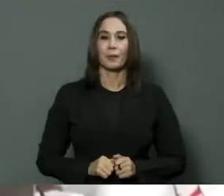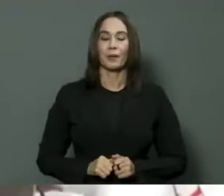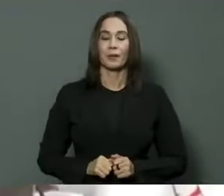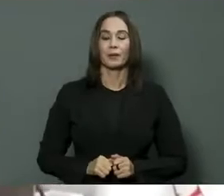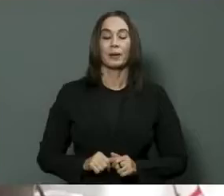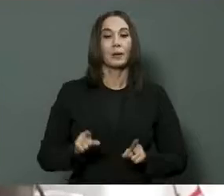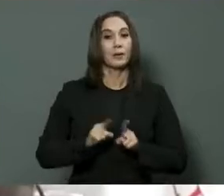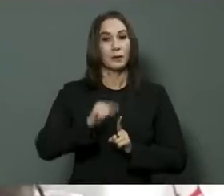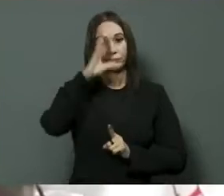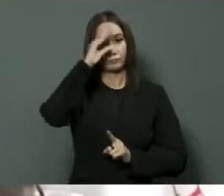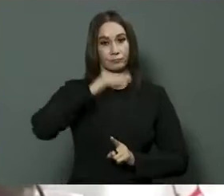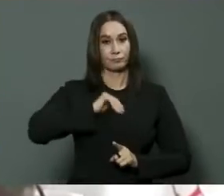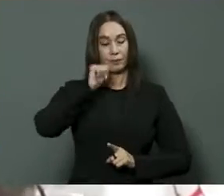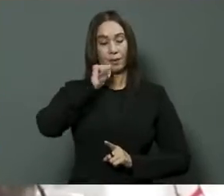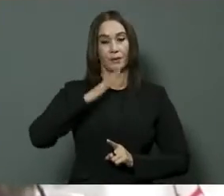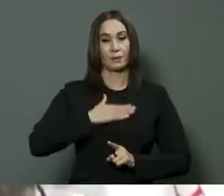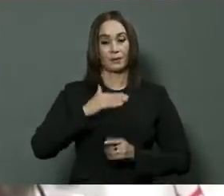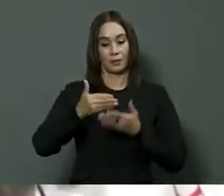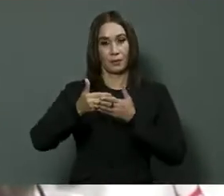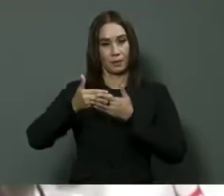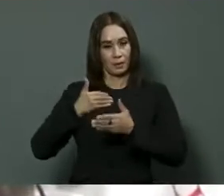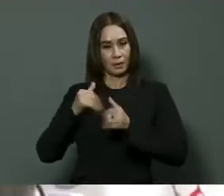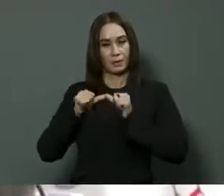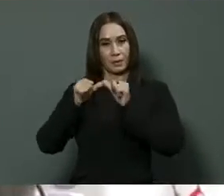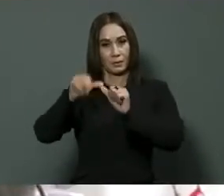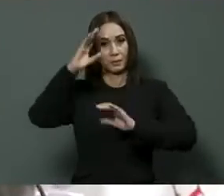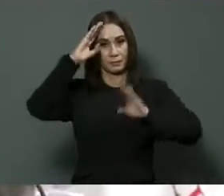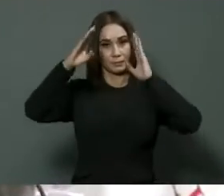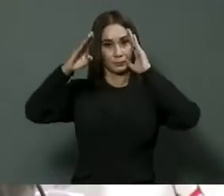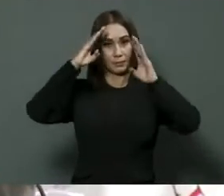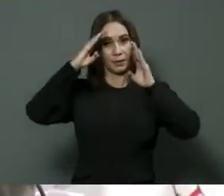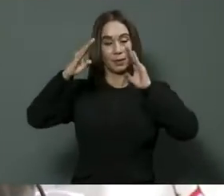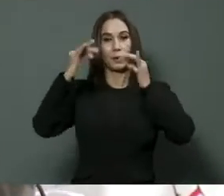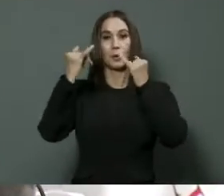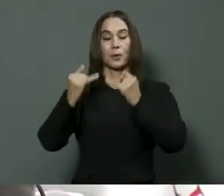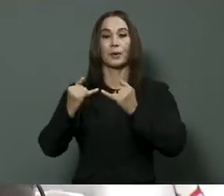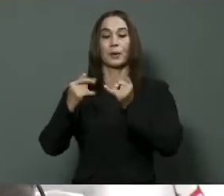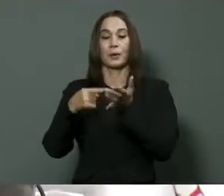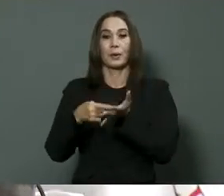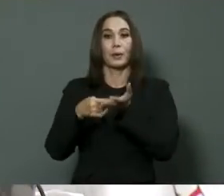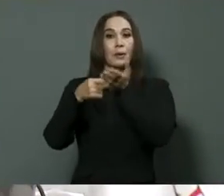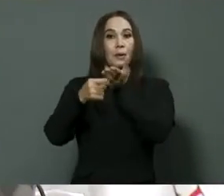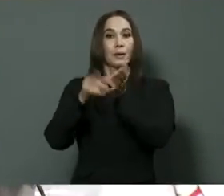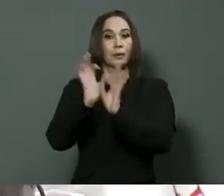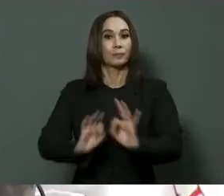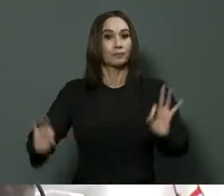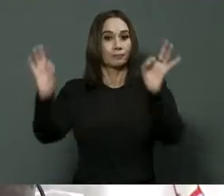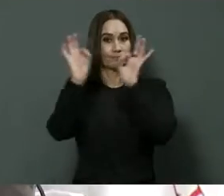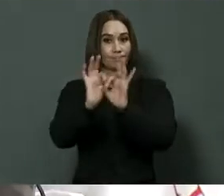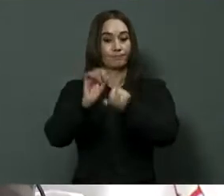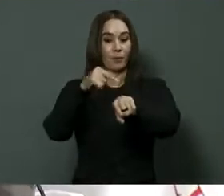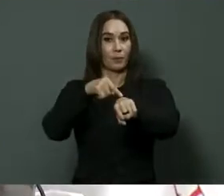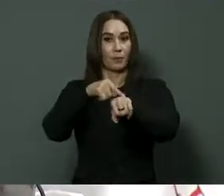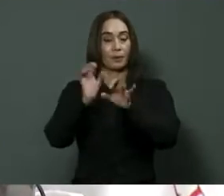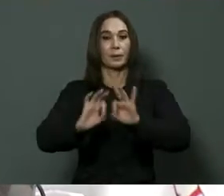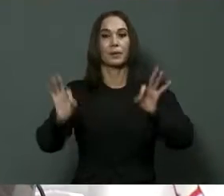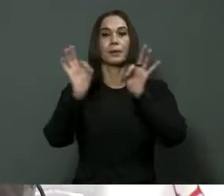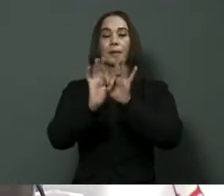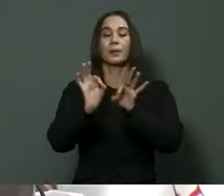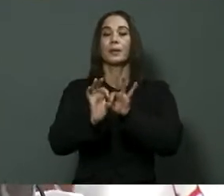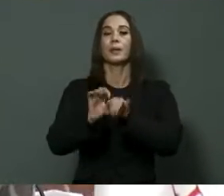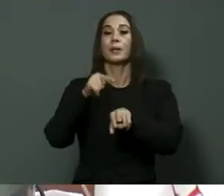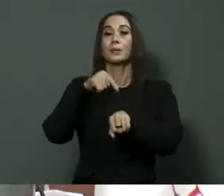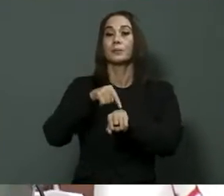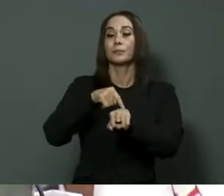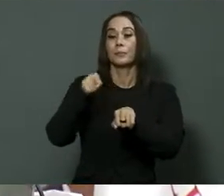Vamos, señoras y señores, antes de continuar con las salutaciones, a pasar a una parte sumamente importante. Esta